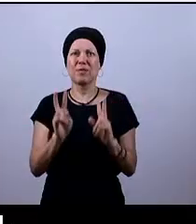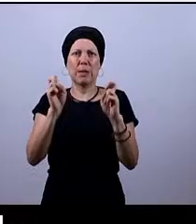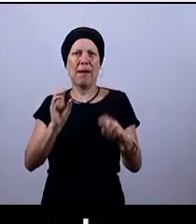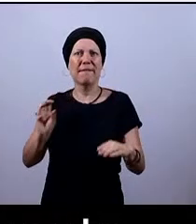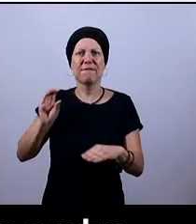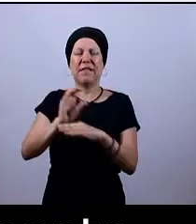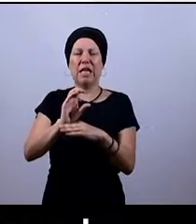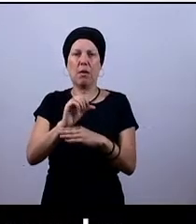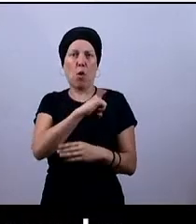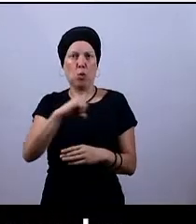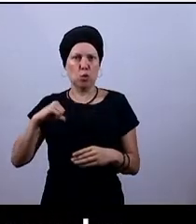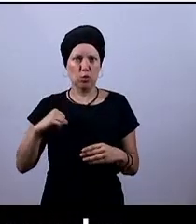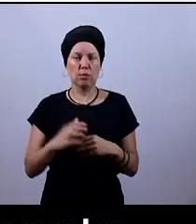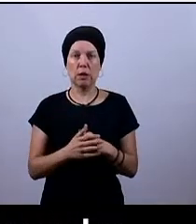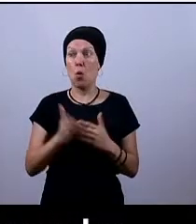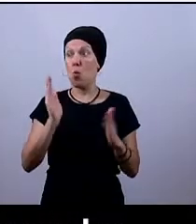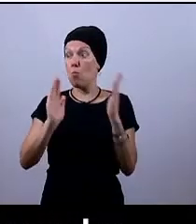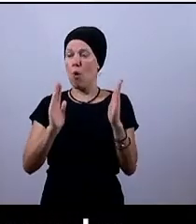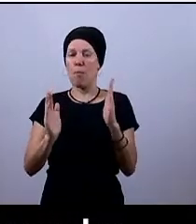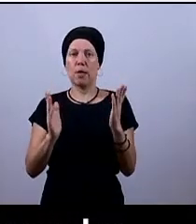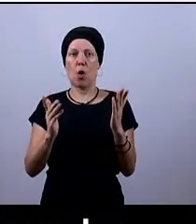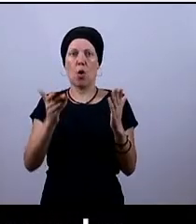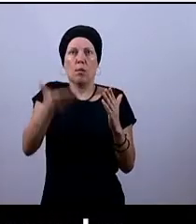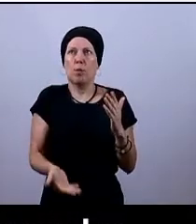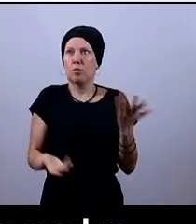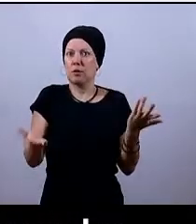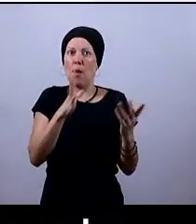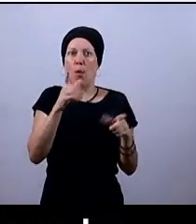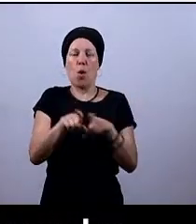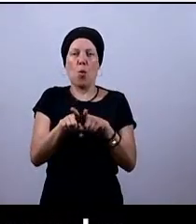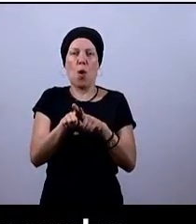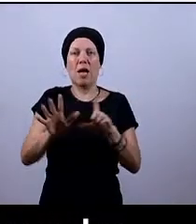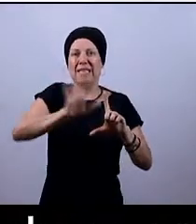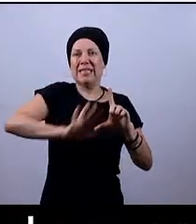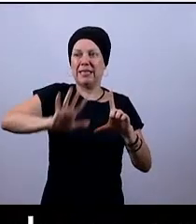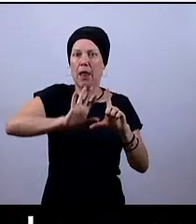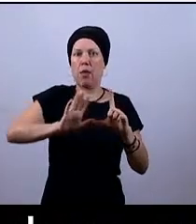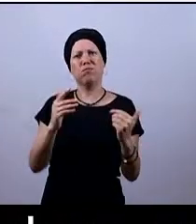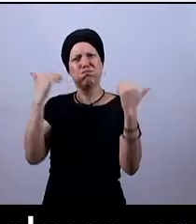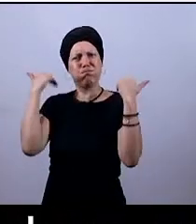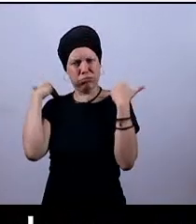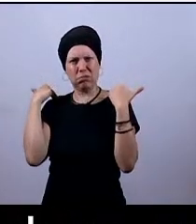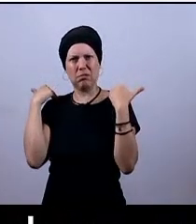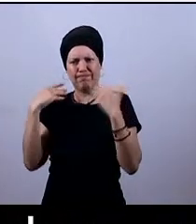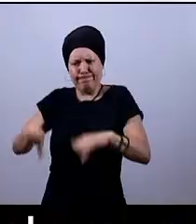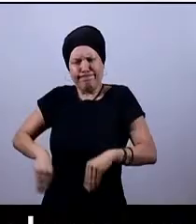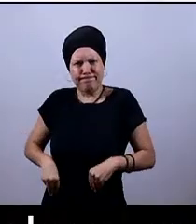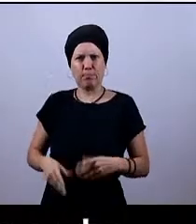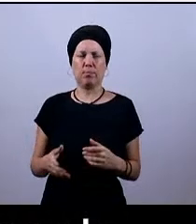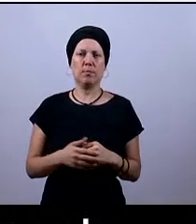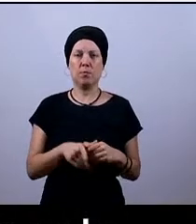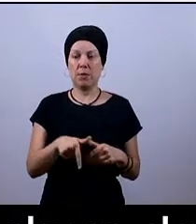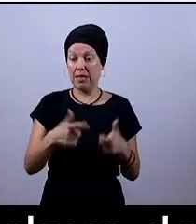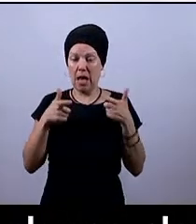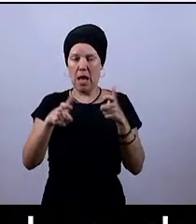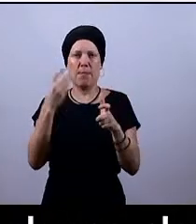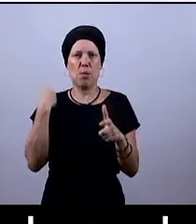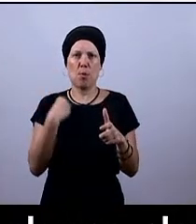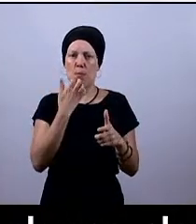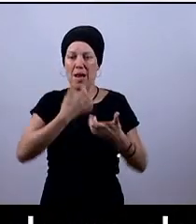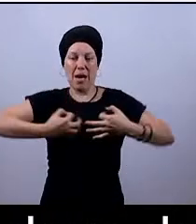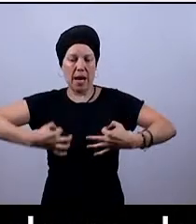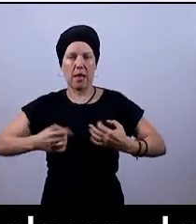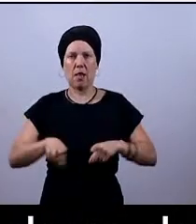financiación autonómica, es un momento clave de que el Estado asuma las competencias que tiene en este ámbito de